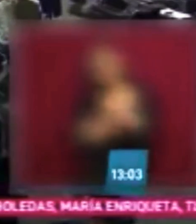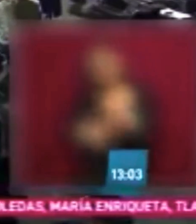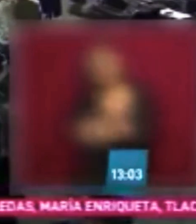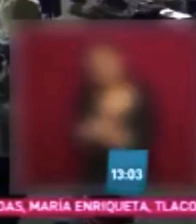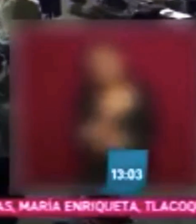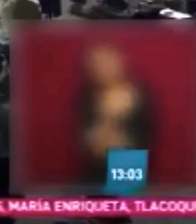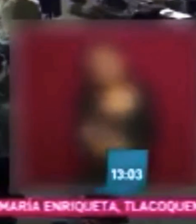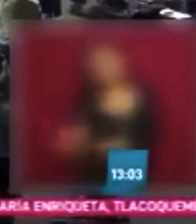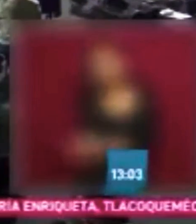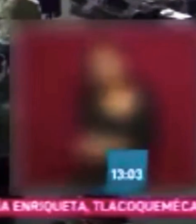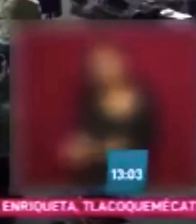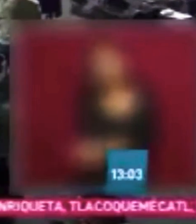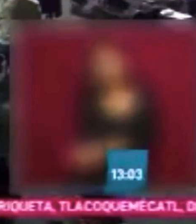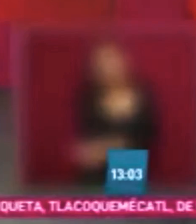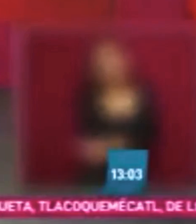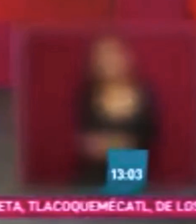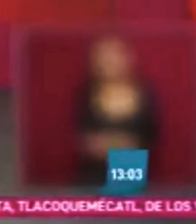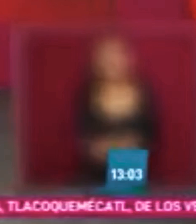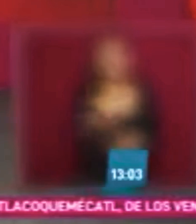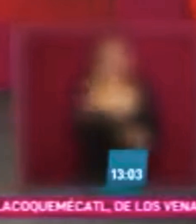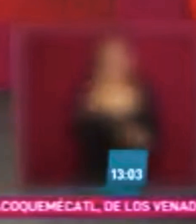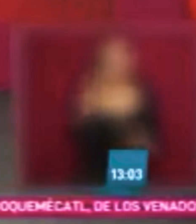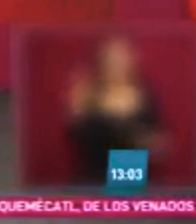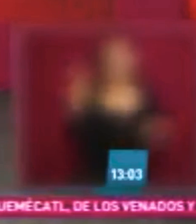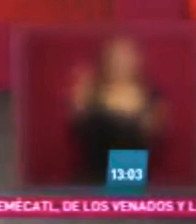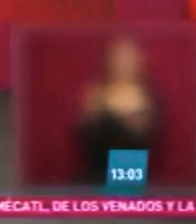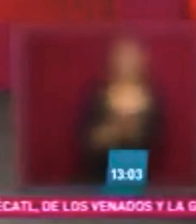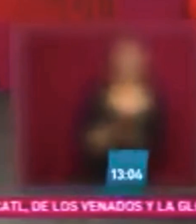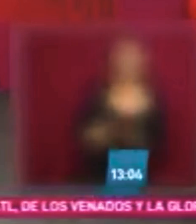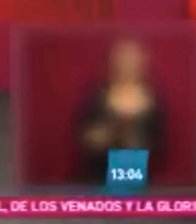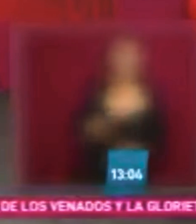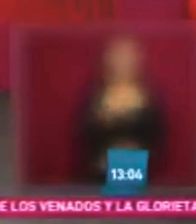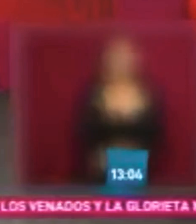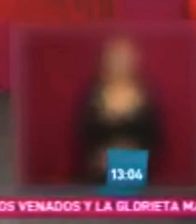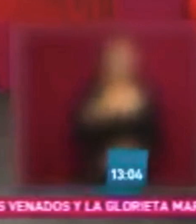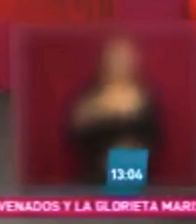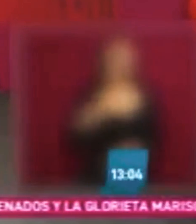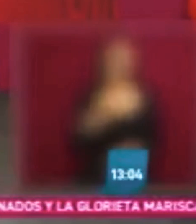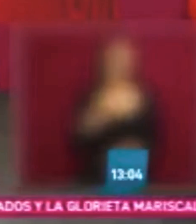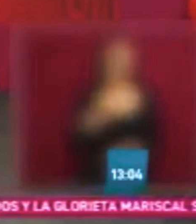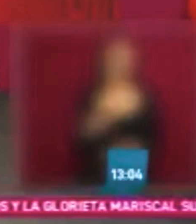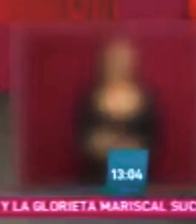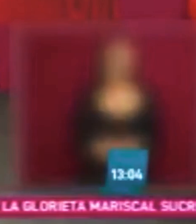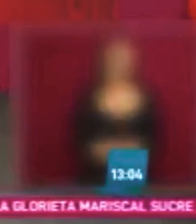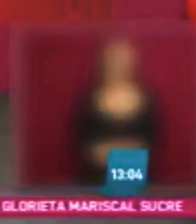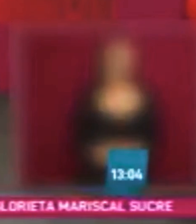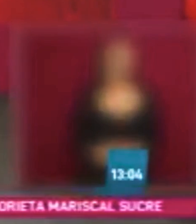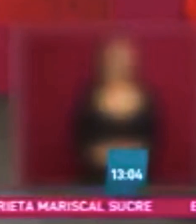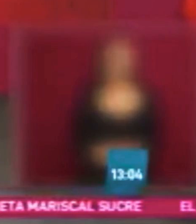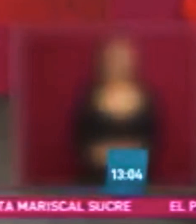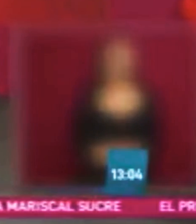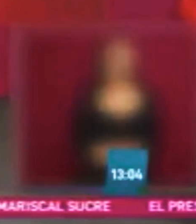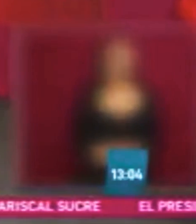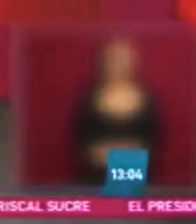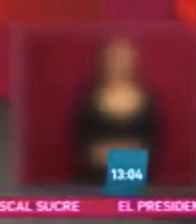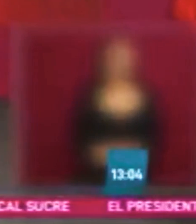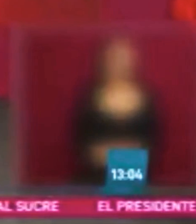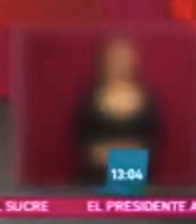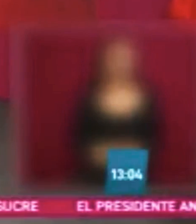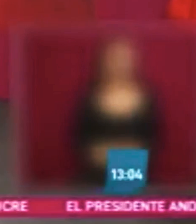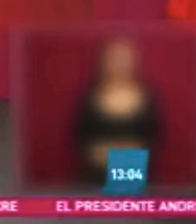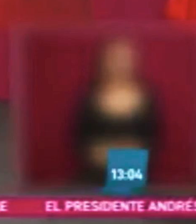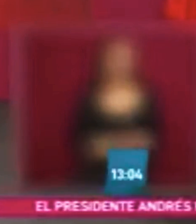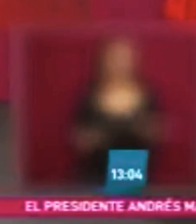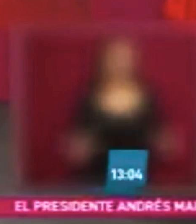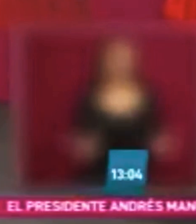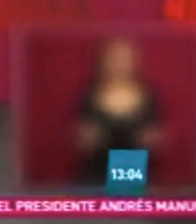de que convocara a él o a través de las otras vías que contempla el artículo 35 de la Constitución Política de los Estados Unidos